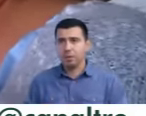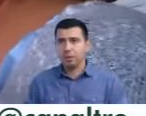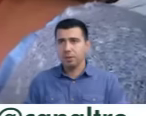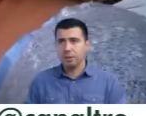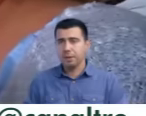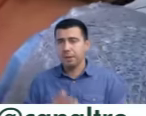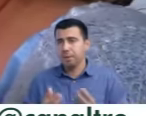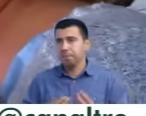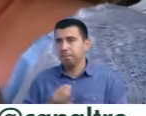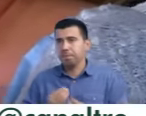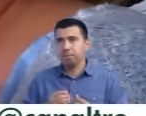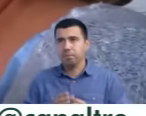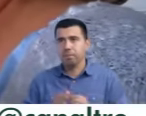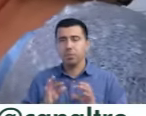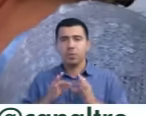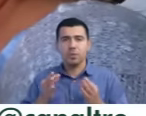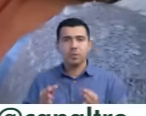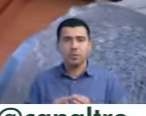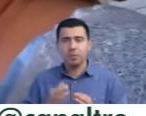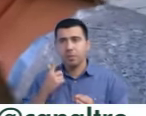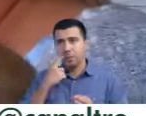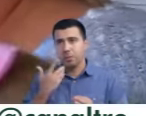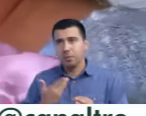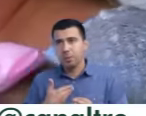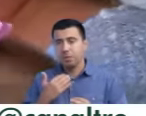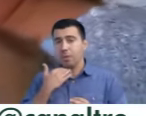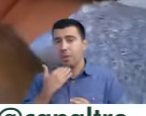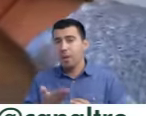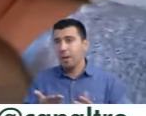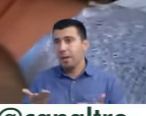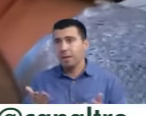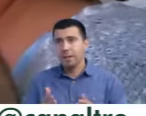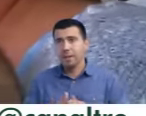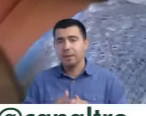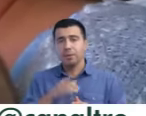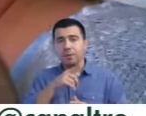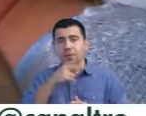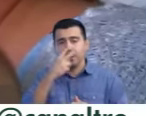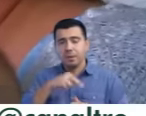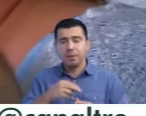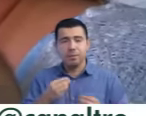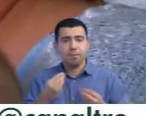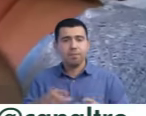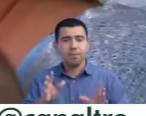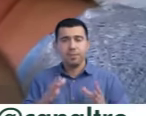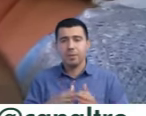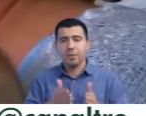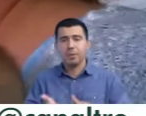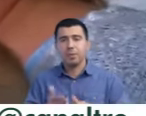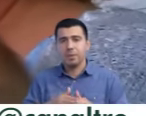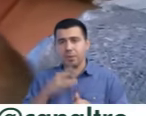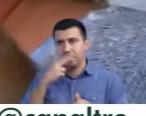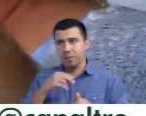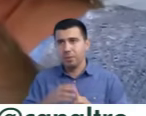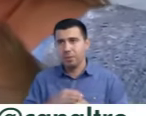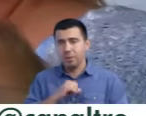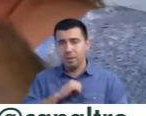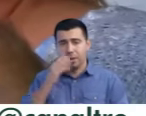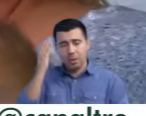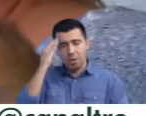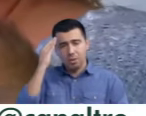lo haga una familia unos papás que desgraciadamente pierdan su hijo que tengan la conciencia y nos